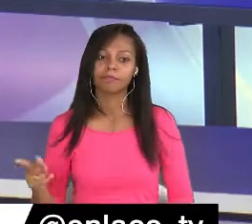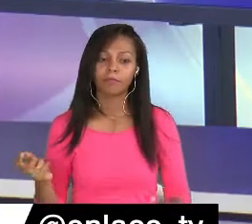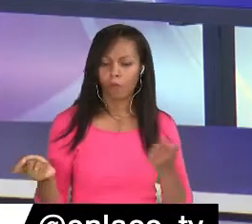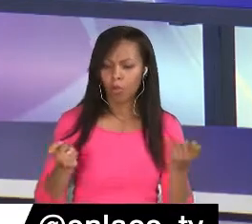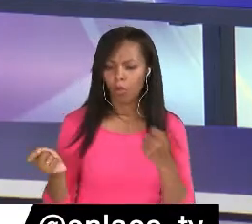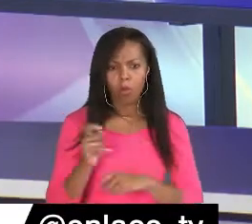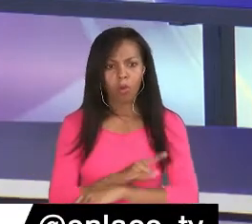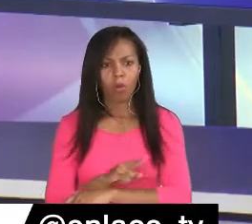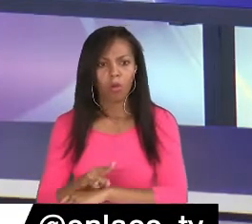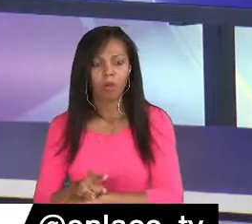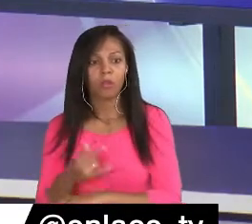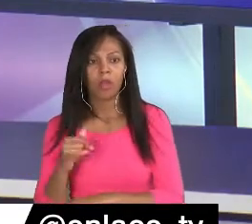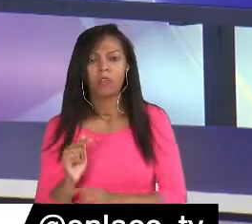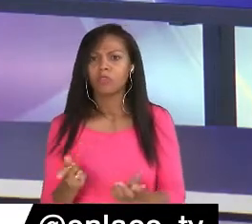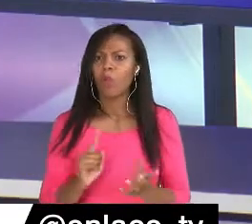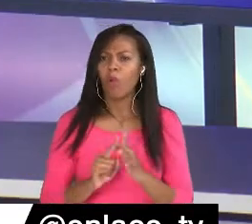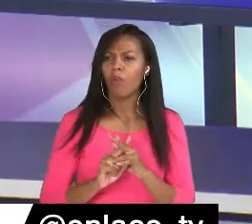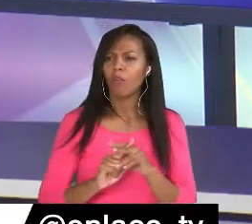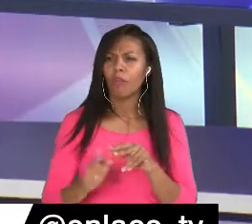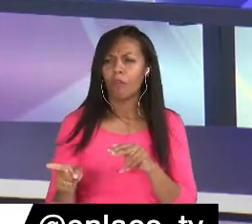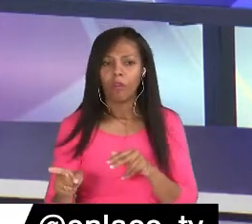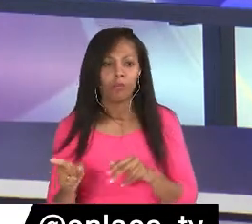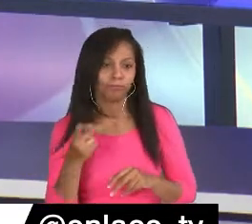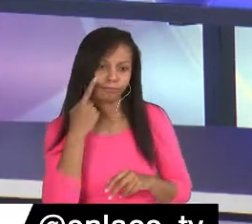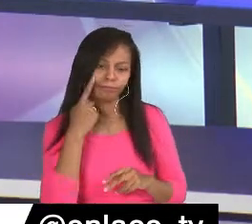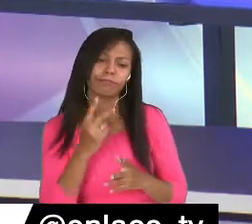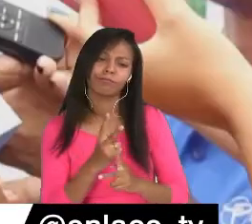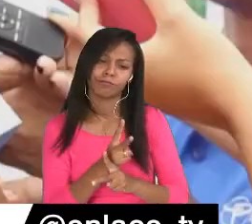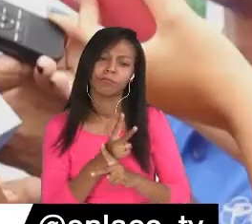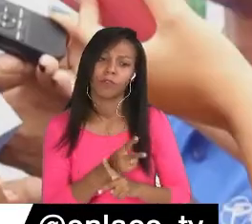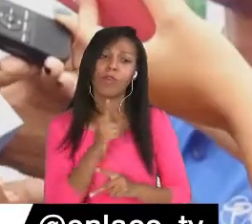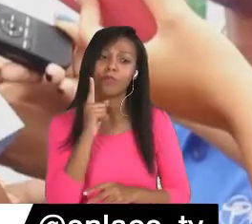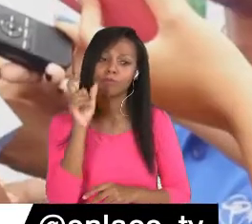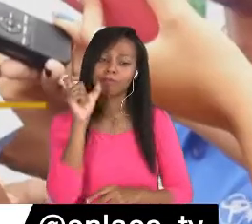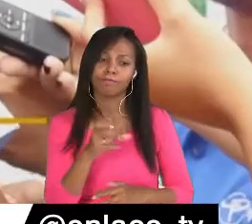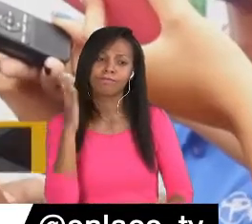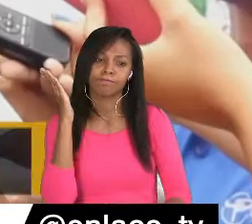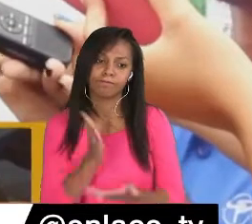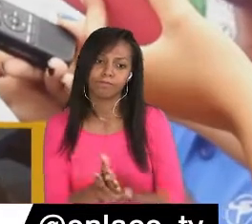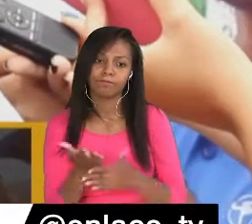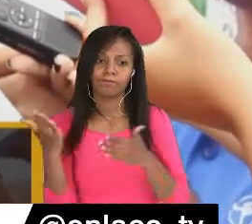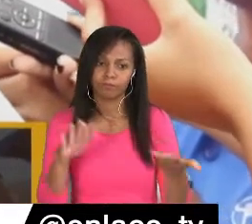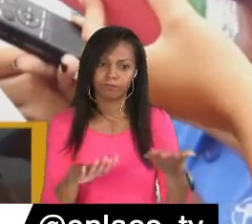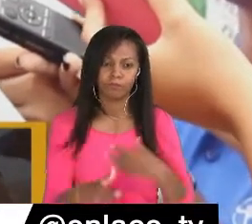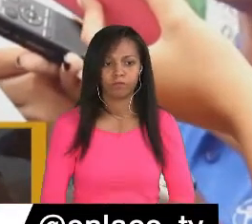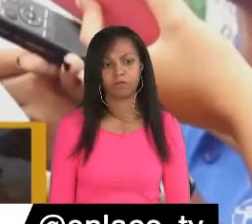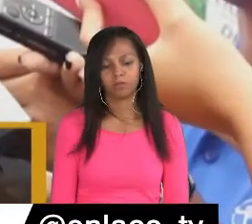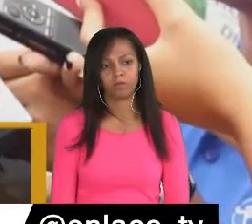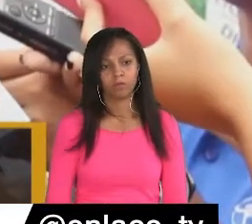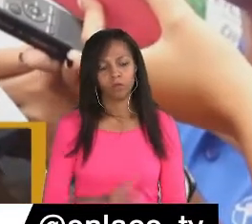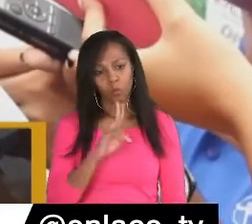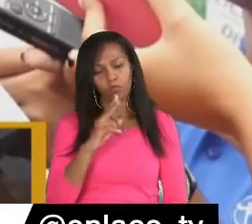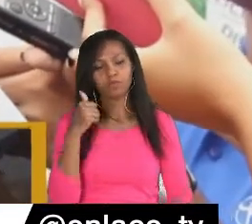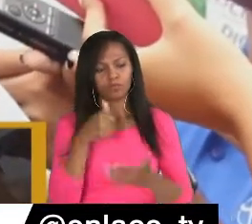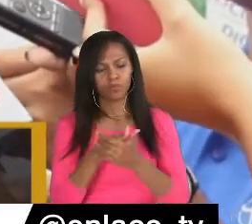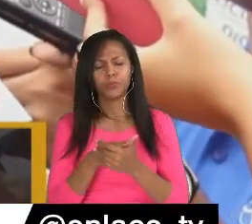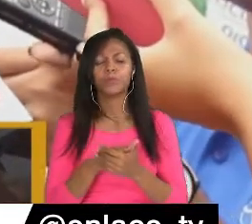plan Éxodo ya ha dejado a una persona muerta y dos más heridas. Tuvimos dos accidentes de tránsito,